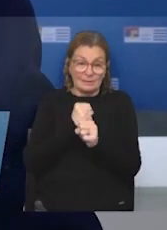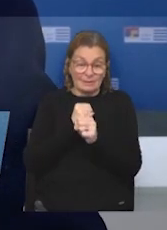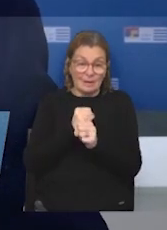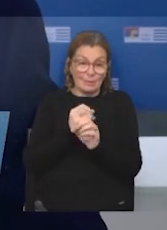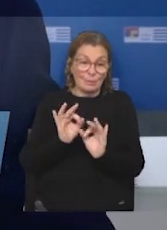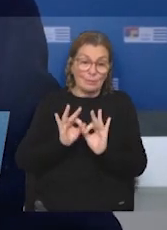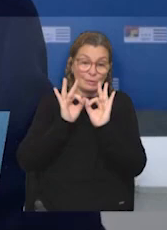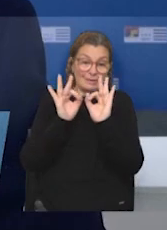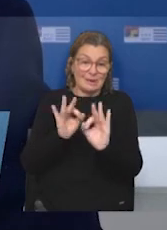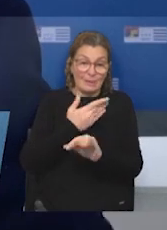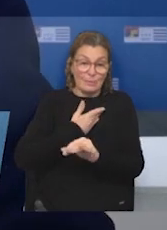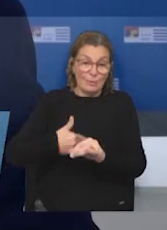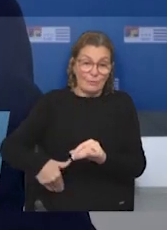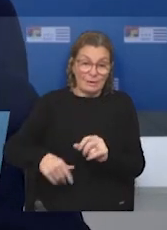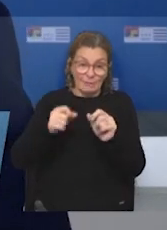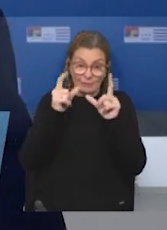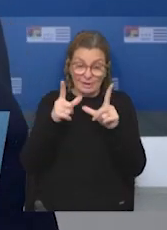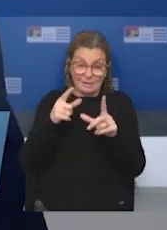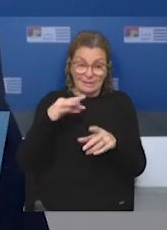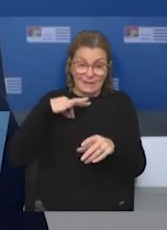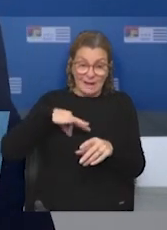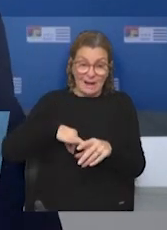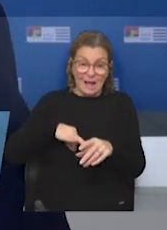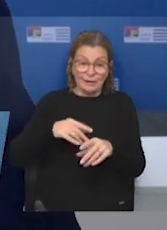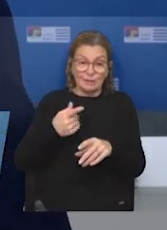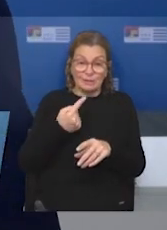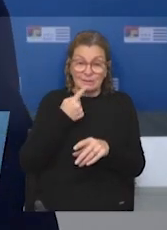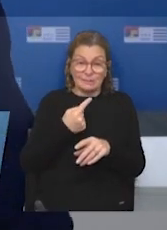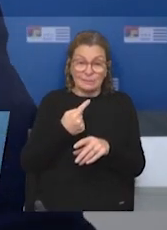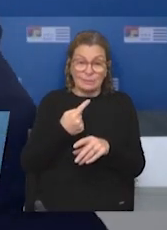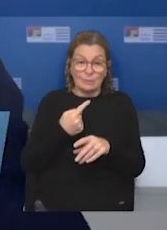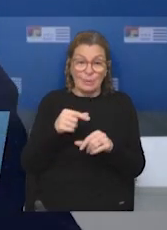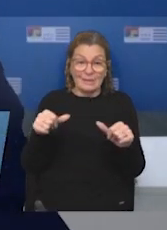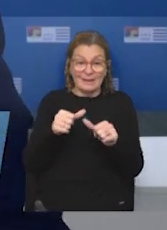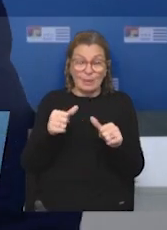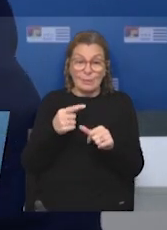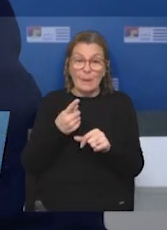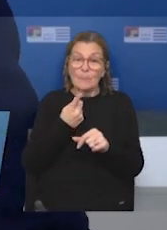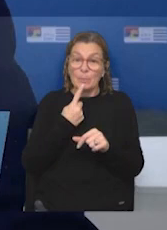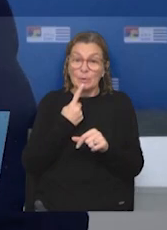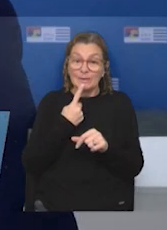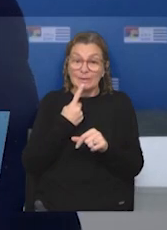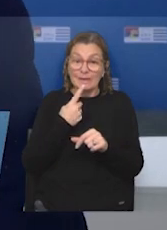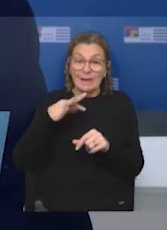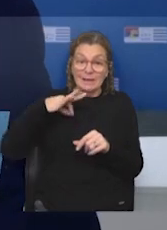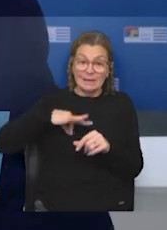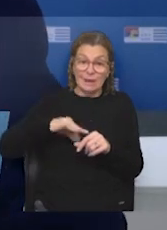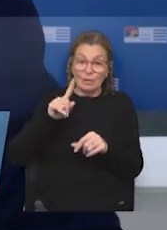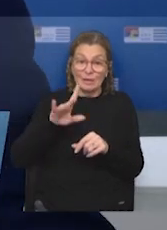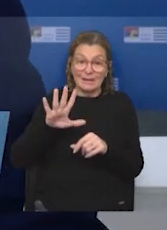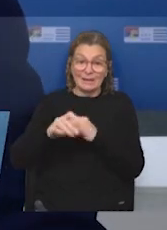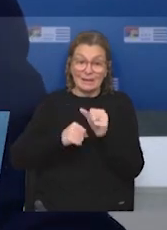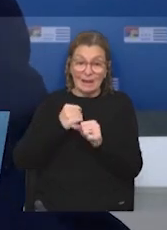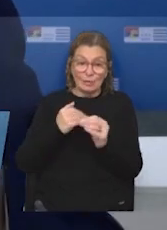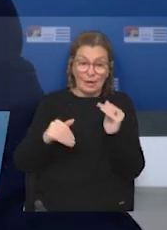bien lleguemos al gobierno hay que atender que los salarios sean suficientes o generar una política salarial como generamos en los 15 años de